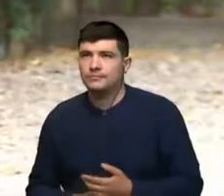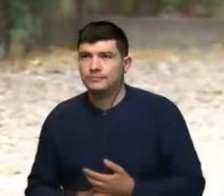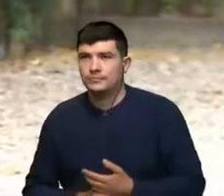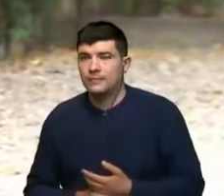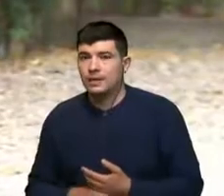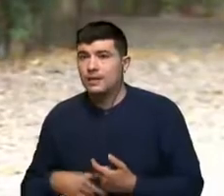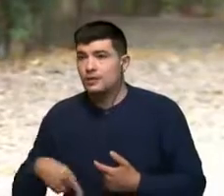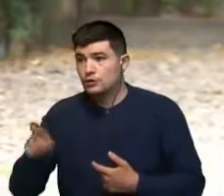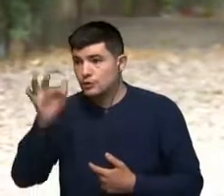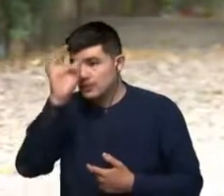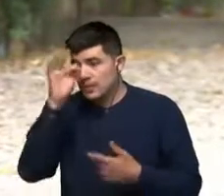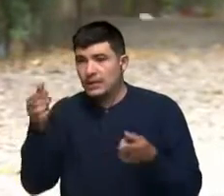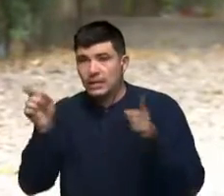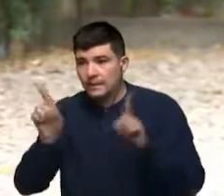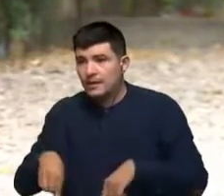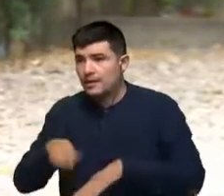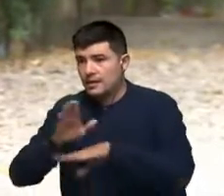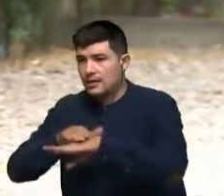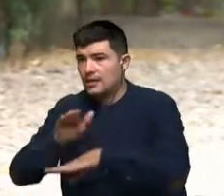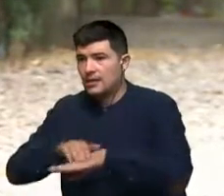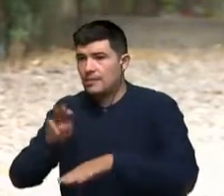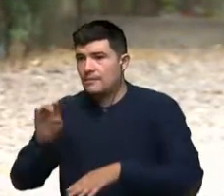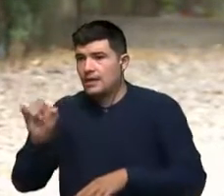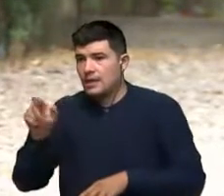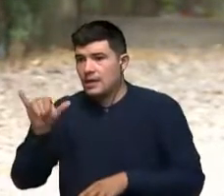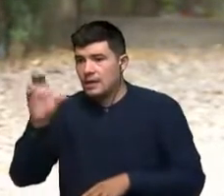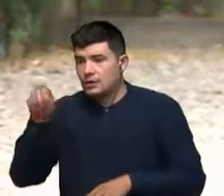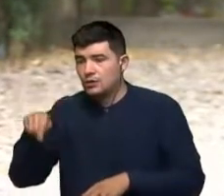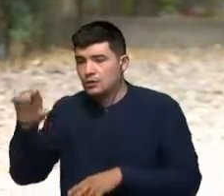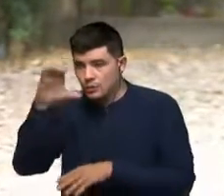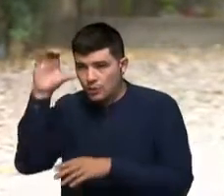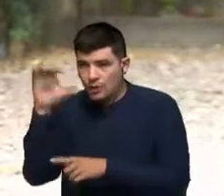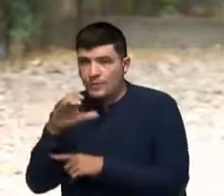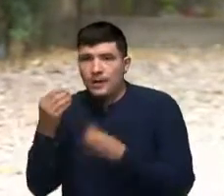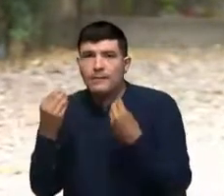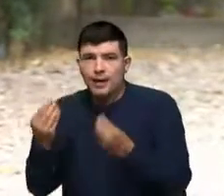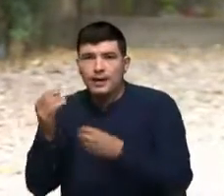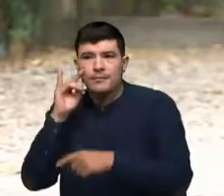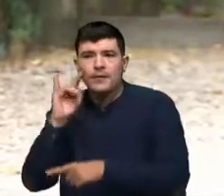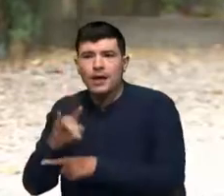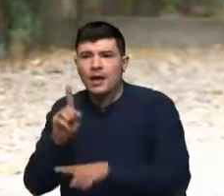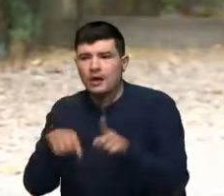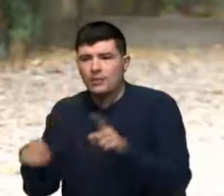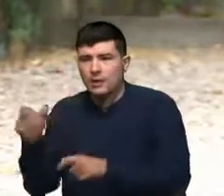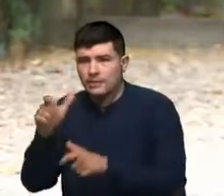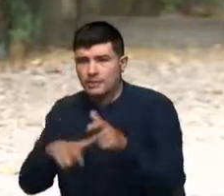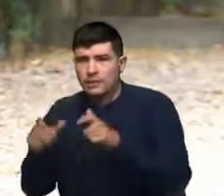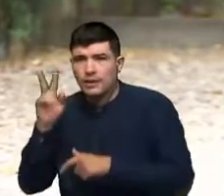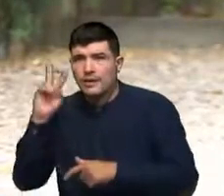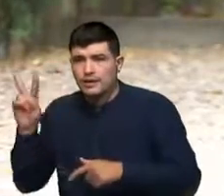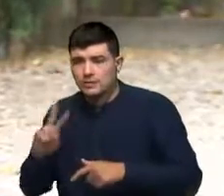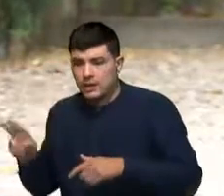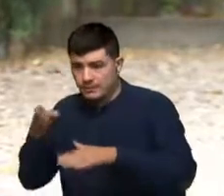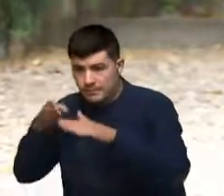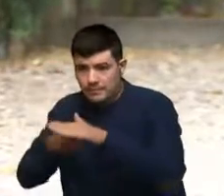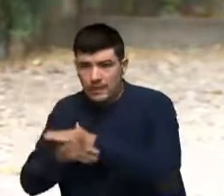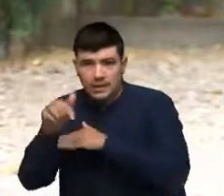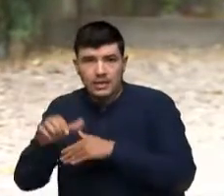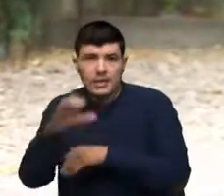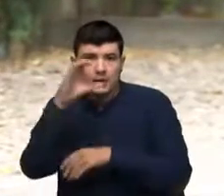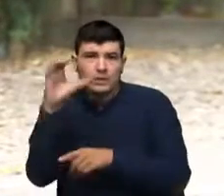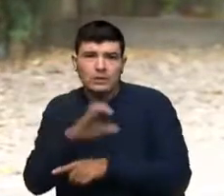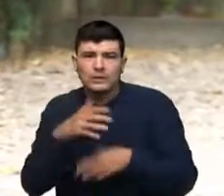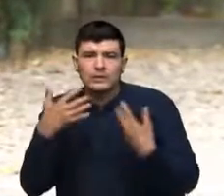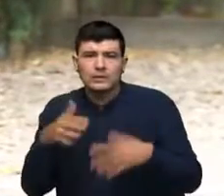el hospital también le das un llamado a migración colombia para que se mantenga un control a aquellos venezolanos que han ingresado al país en un lamentable